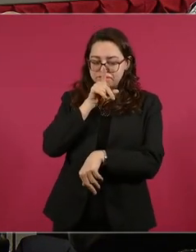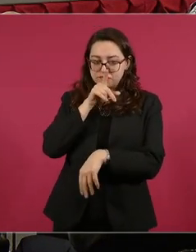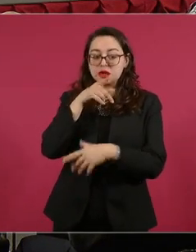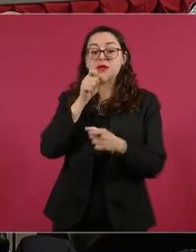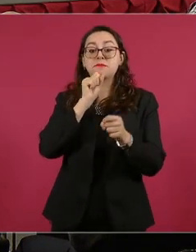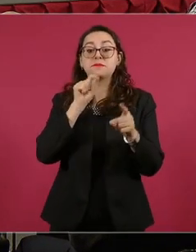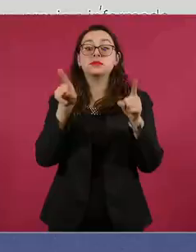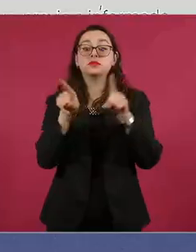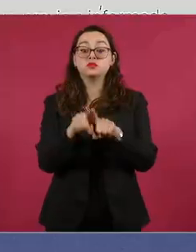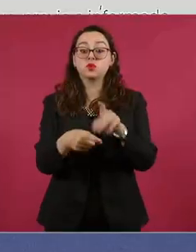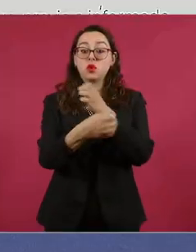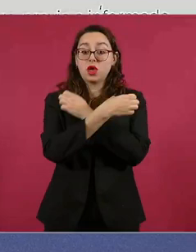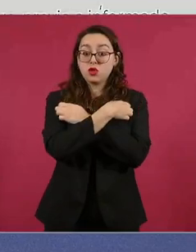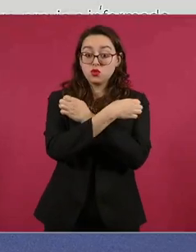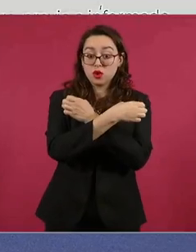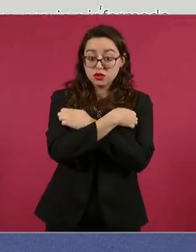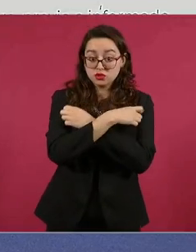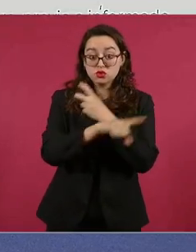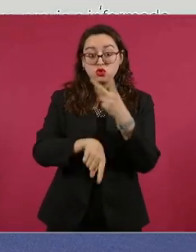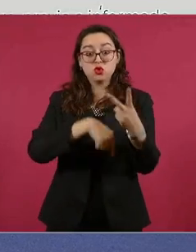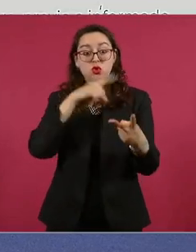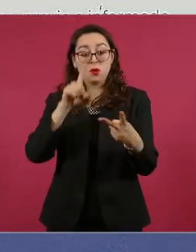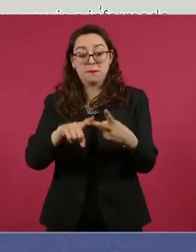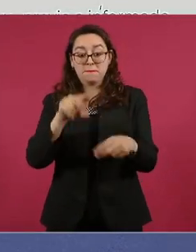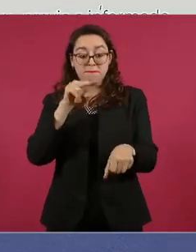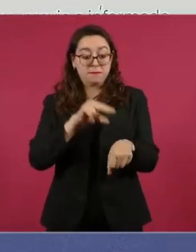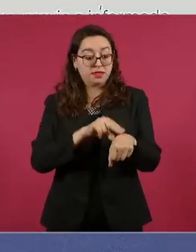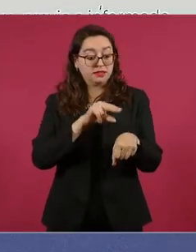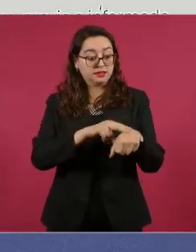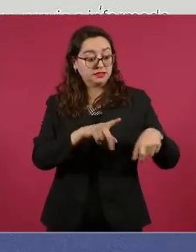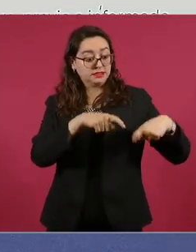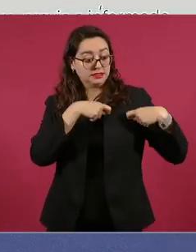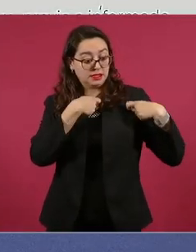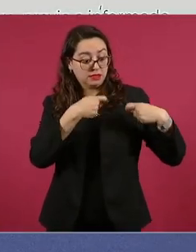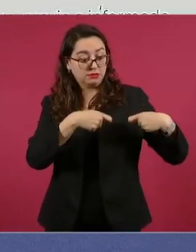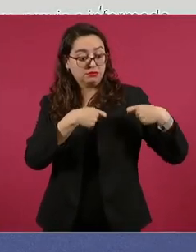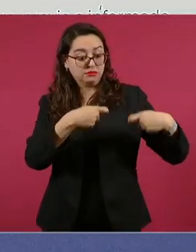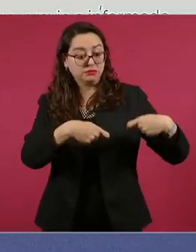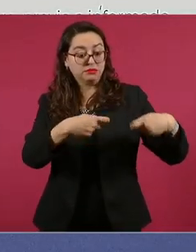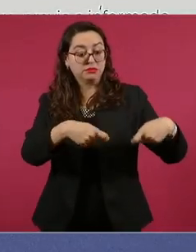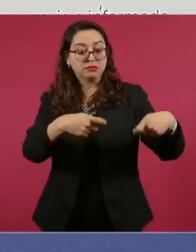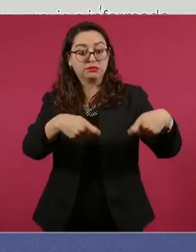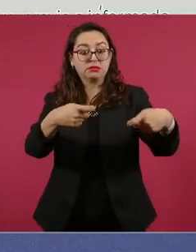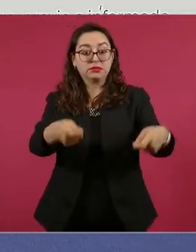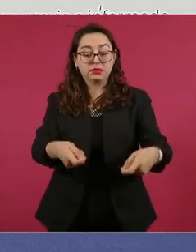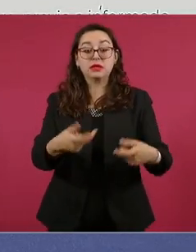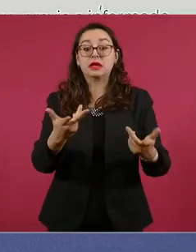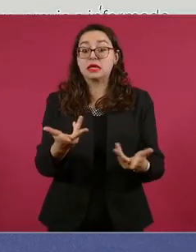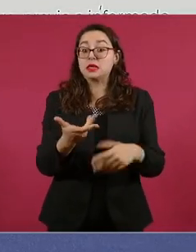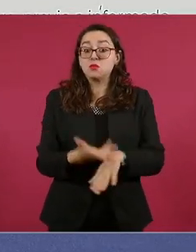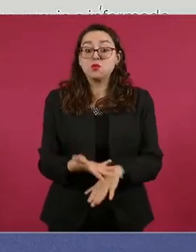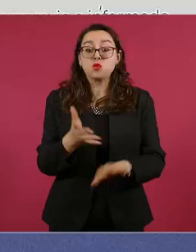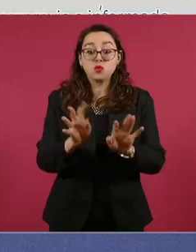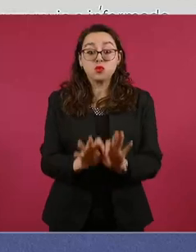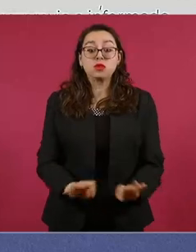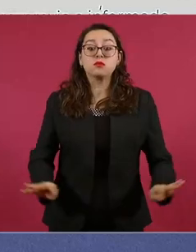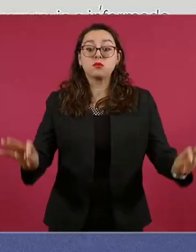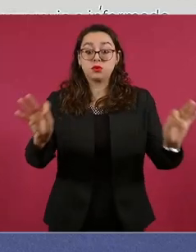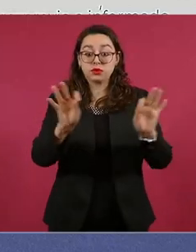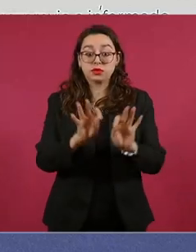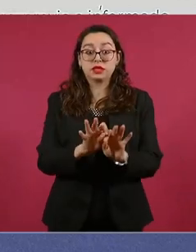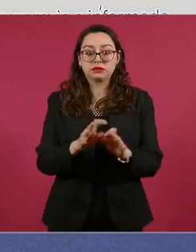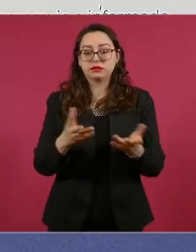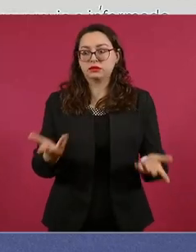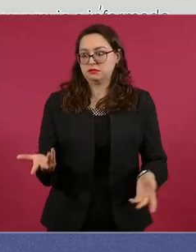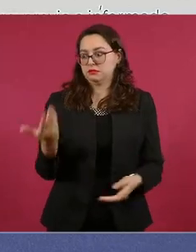educativos, la medicina tradicional y las personas que lo ejercen. Esto ha sido muy importante ahora que se ha vivido los tiempos